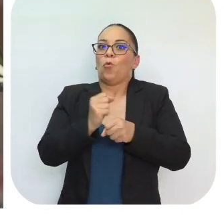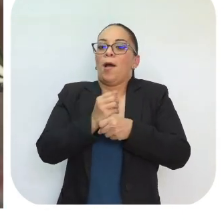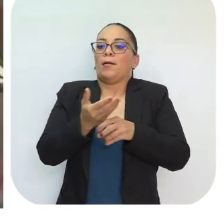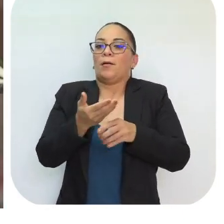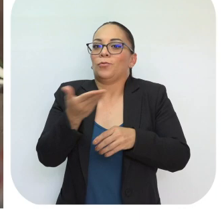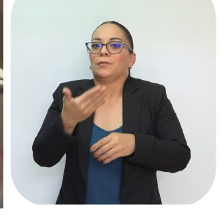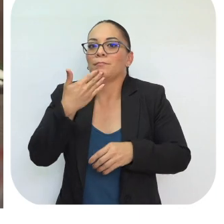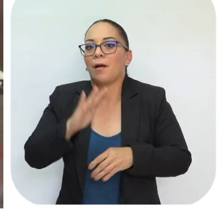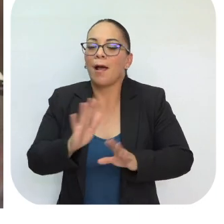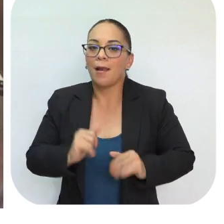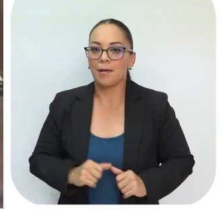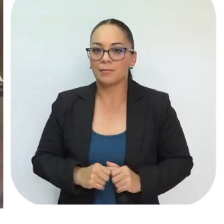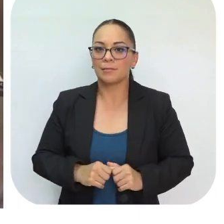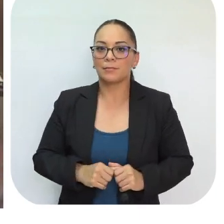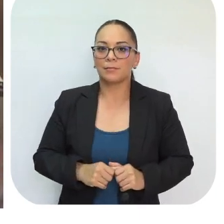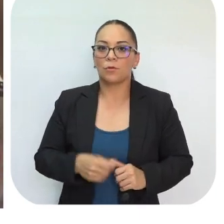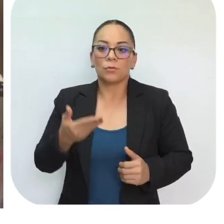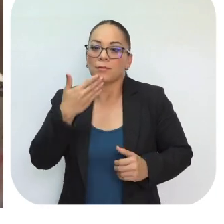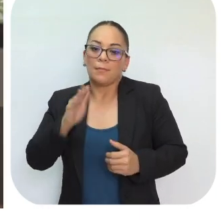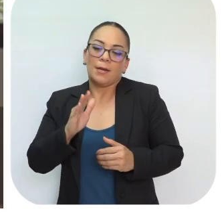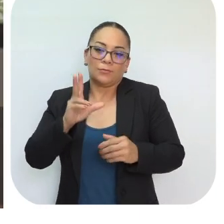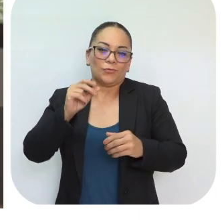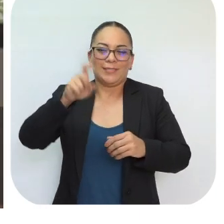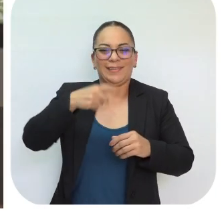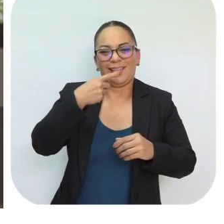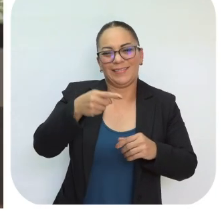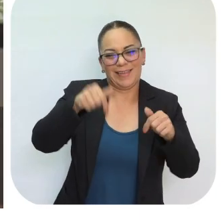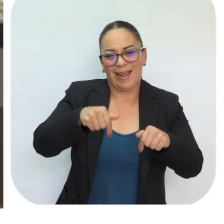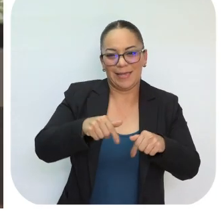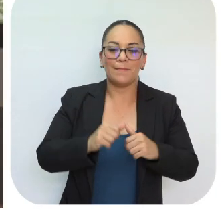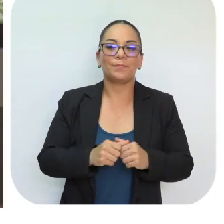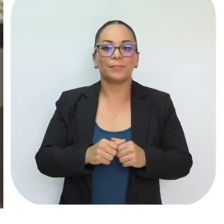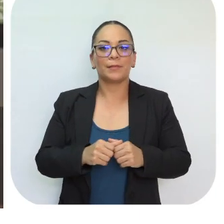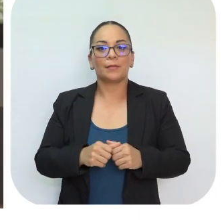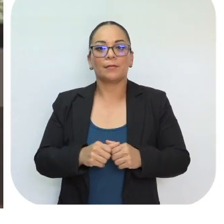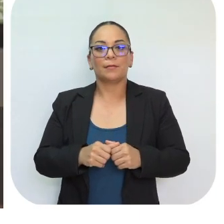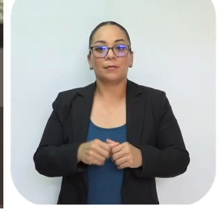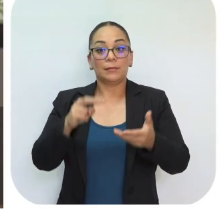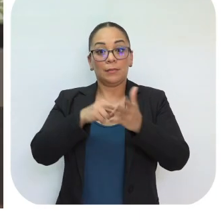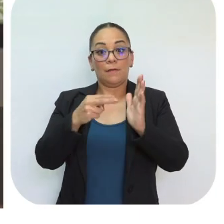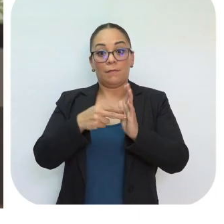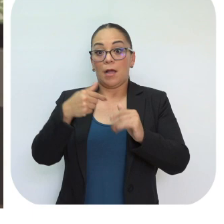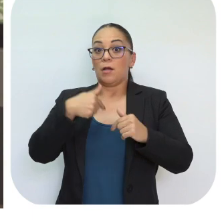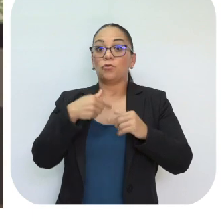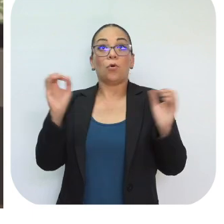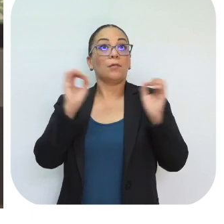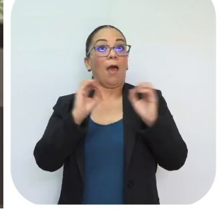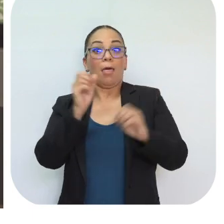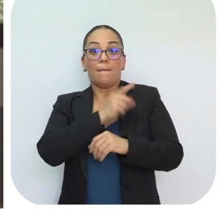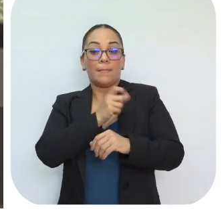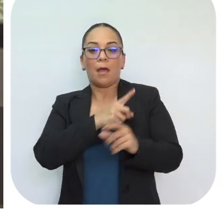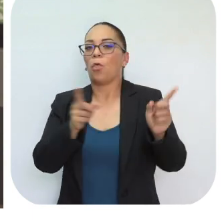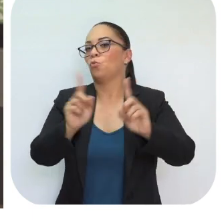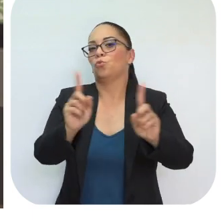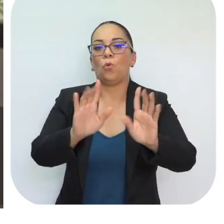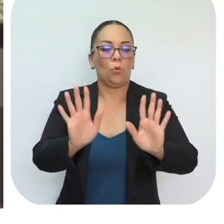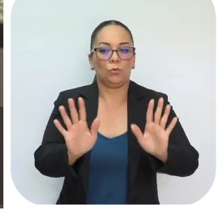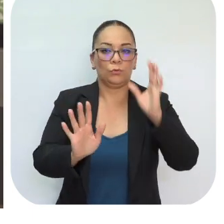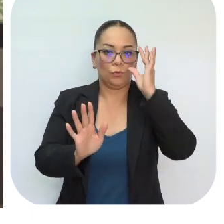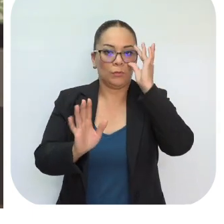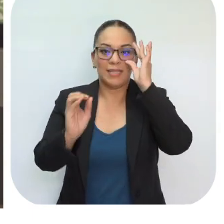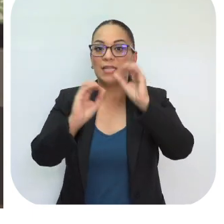Ciertas cosas que para qué mencionarlas aquí. No es que yo no sea, no es que yo sea libre de pecado. No.